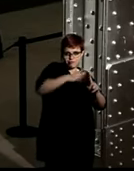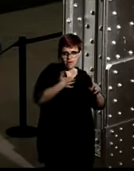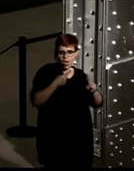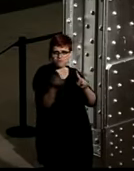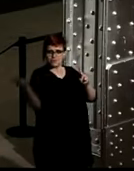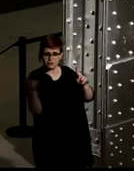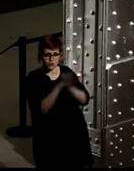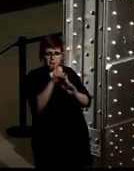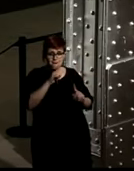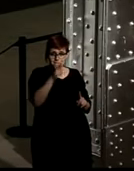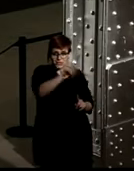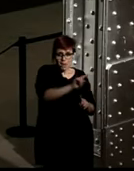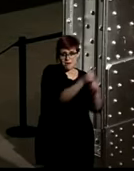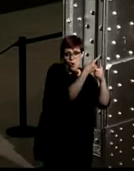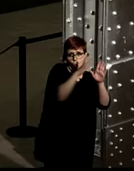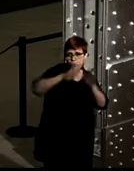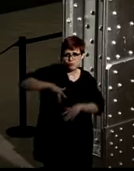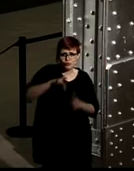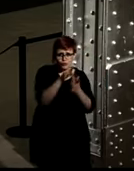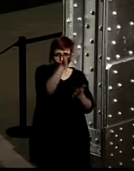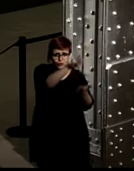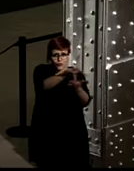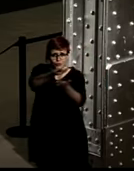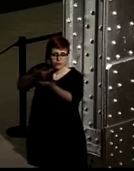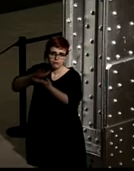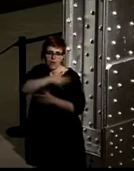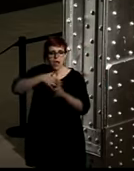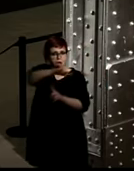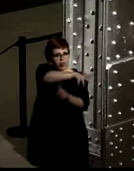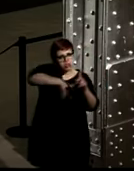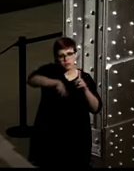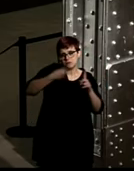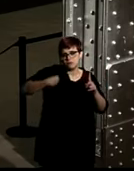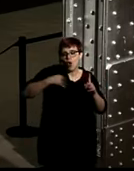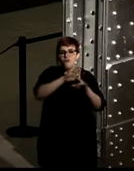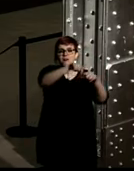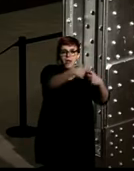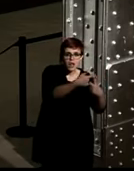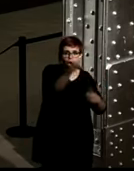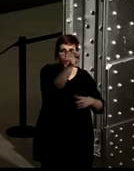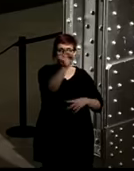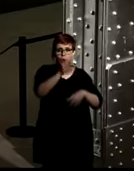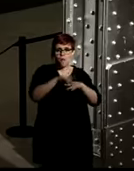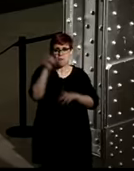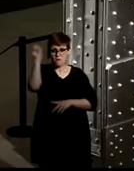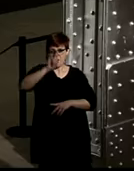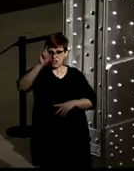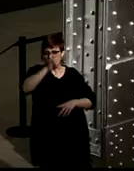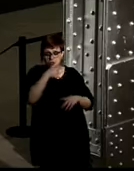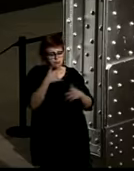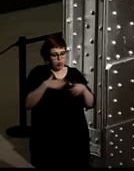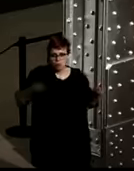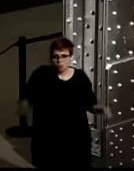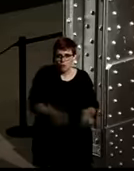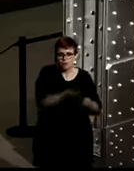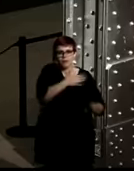absolutamente todos, del primero al último, hemos tenido ganas de salir del círculo en el que nos encontrábamos, que puede ser el familiar, que puede ser el profesional, lo que ocurra. Todo el